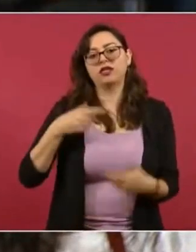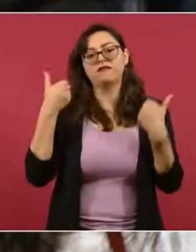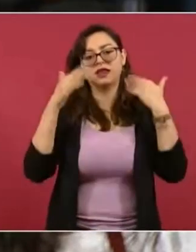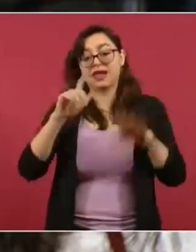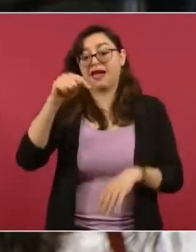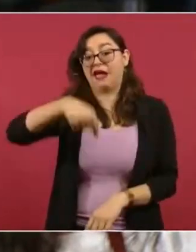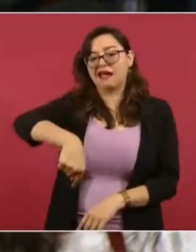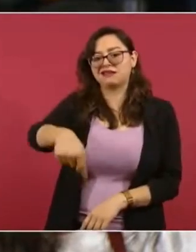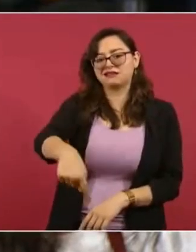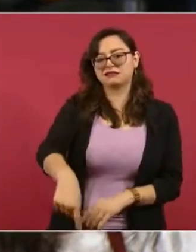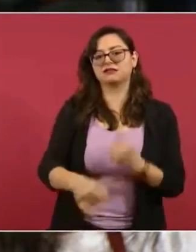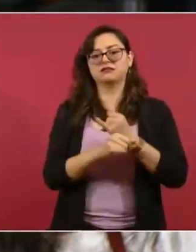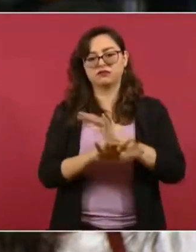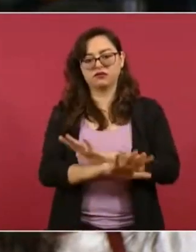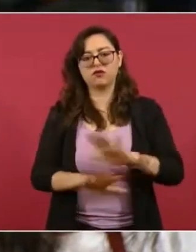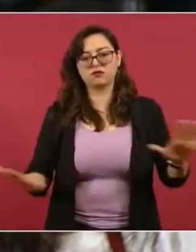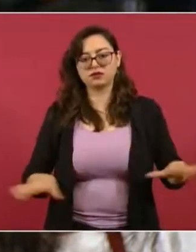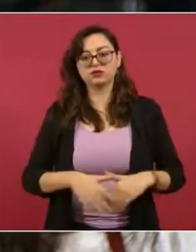pudiera conocer